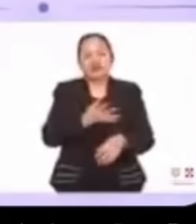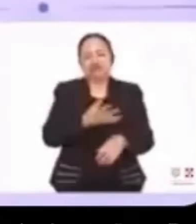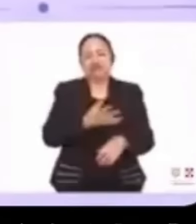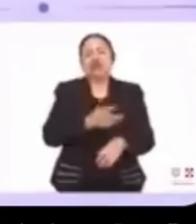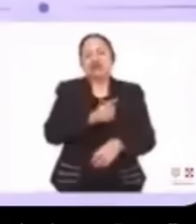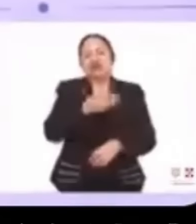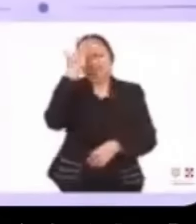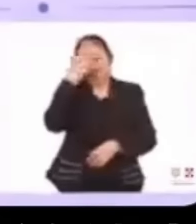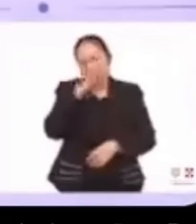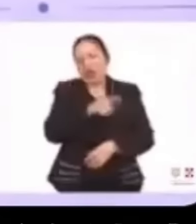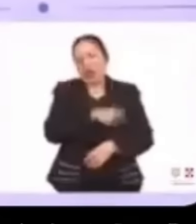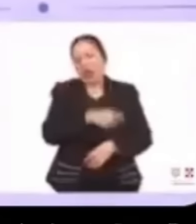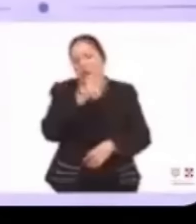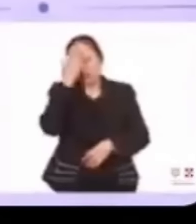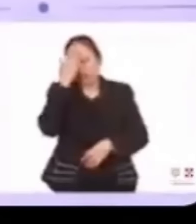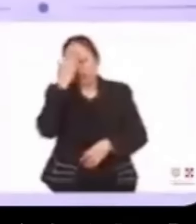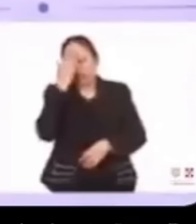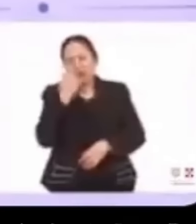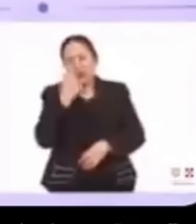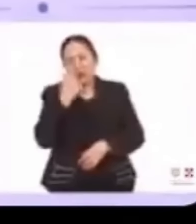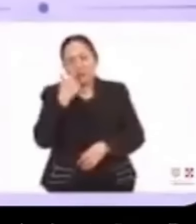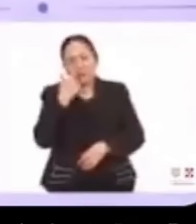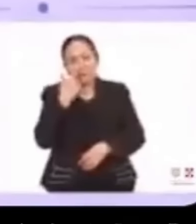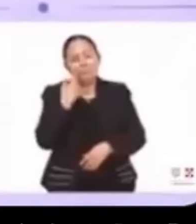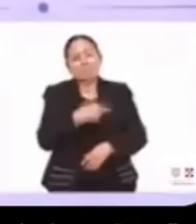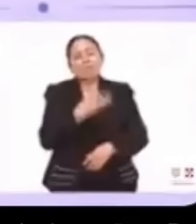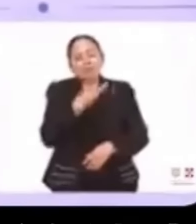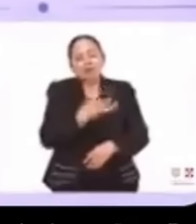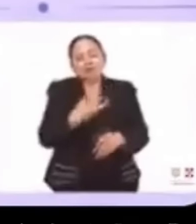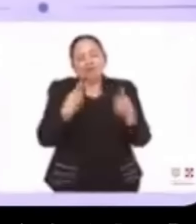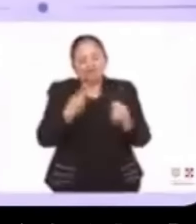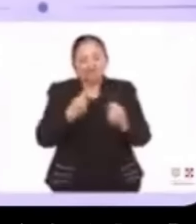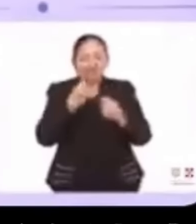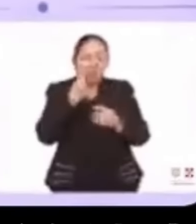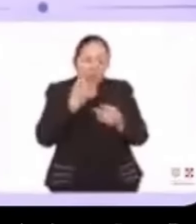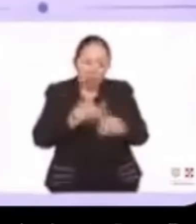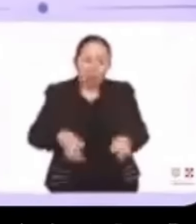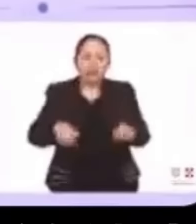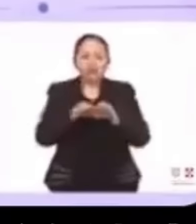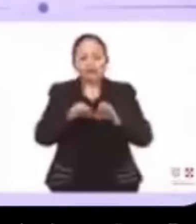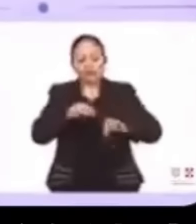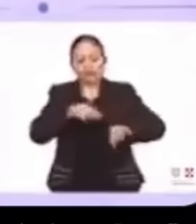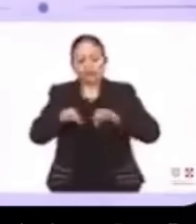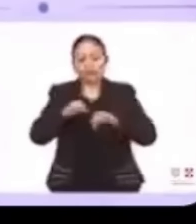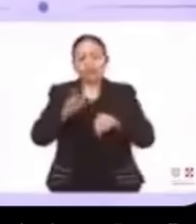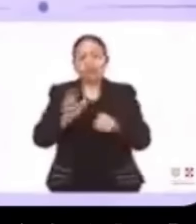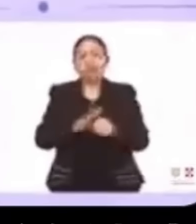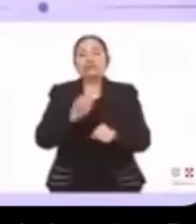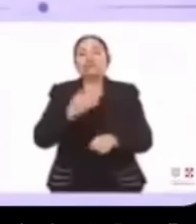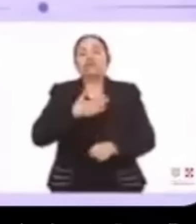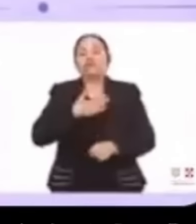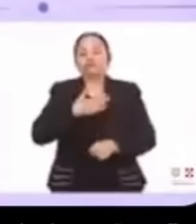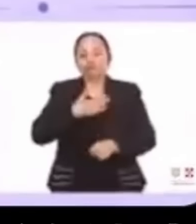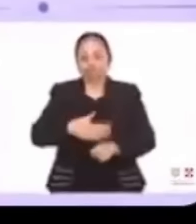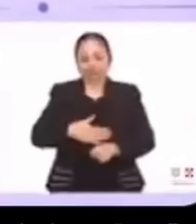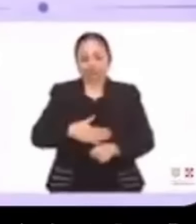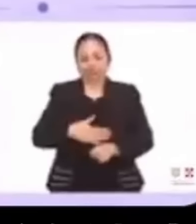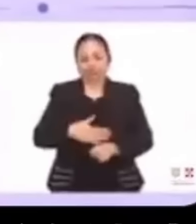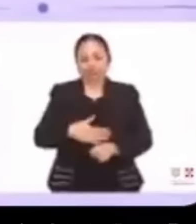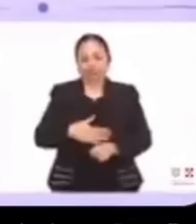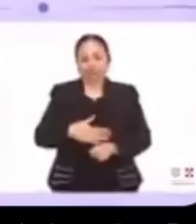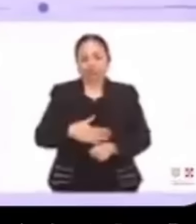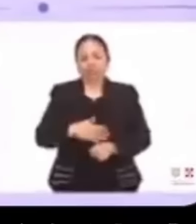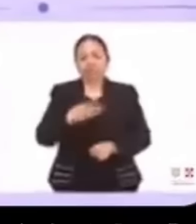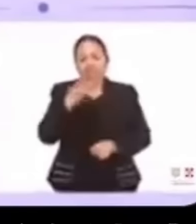enfrentábamos. Por ello, era indispensable dar esta batalla, porque la Procuración de Justicia es un